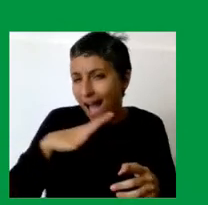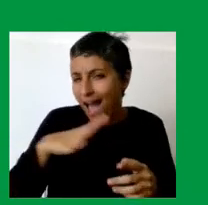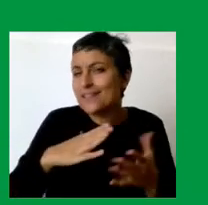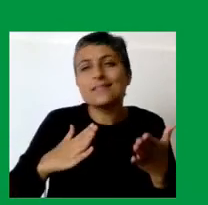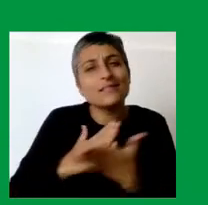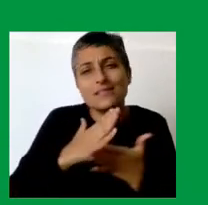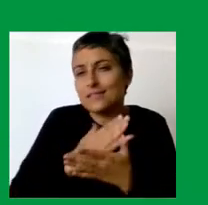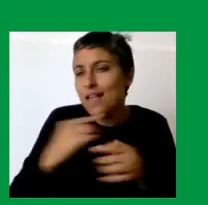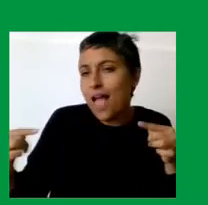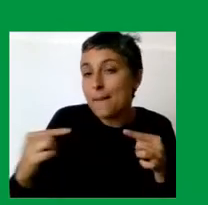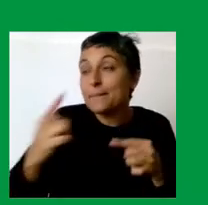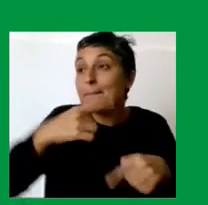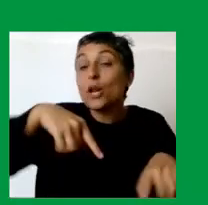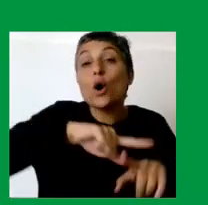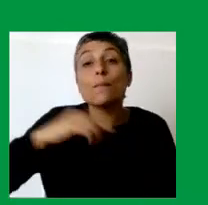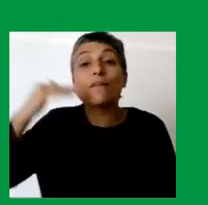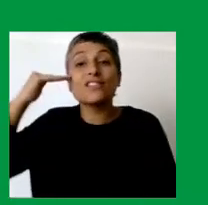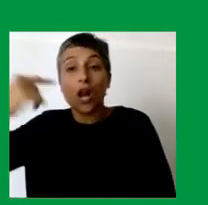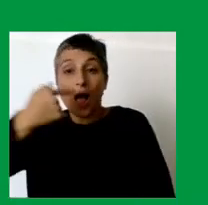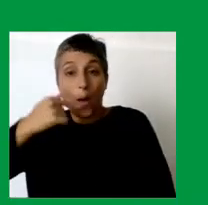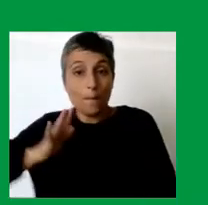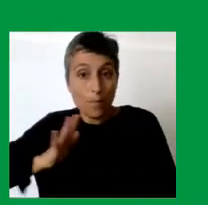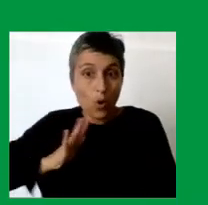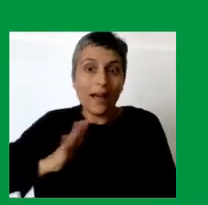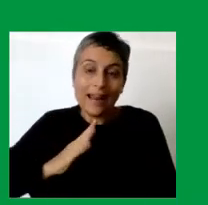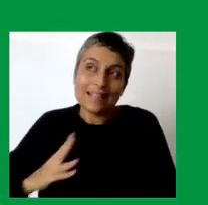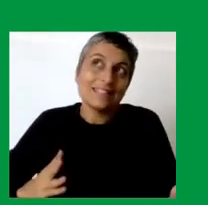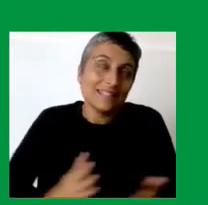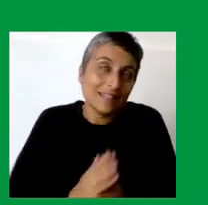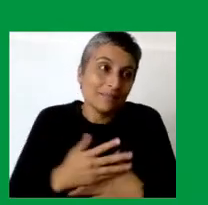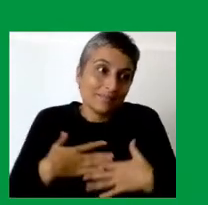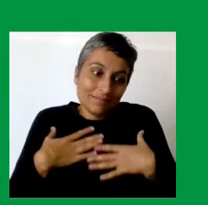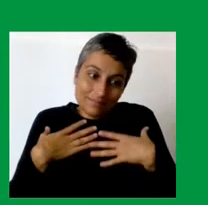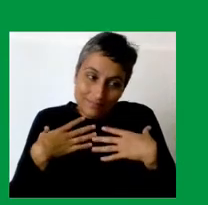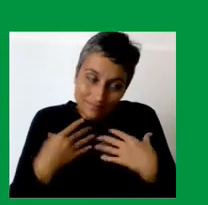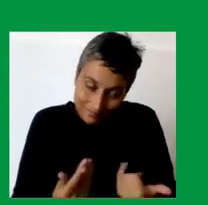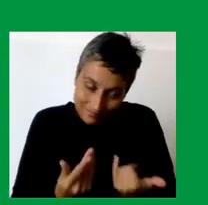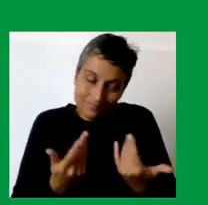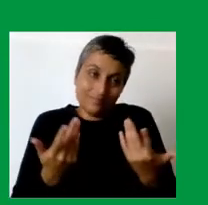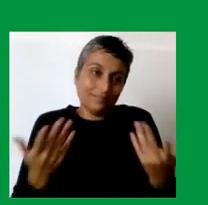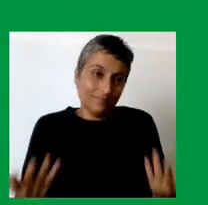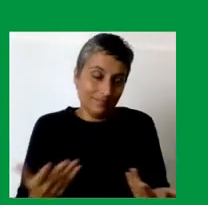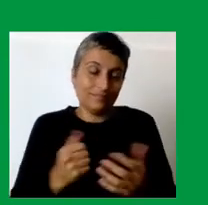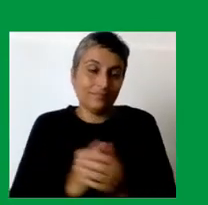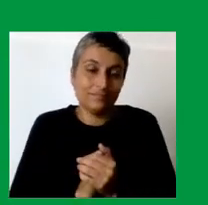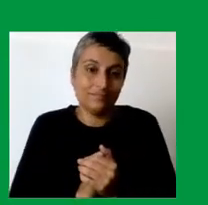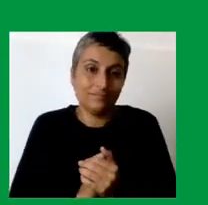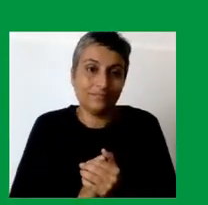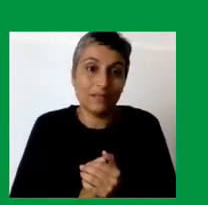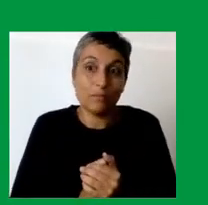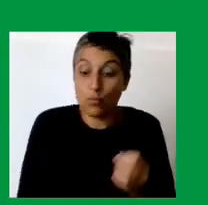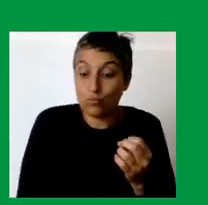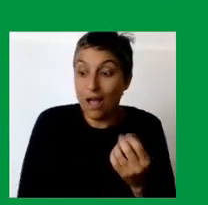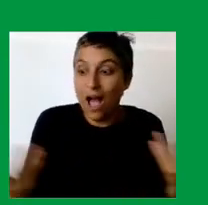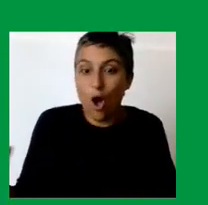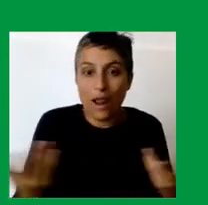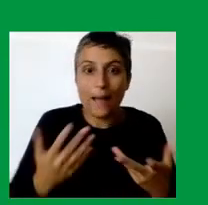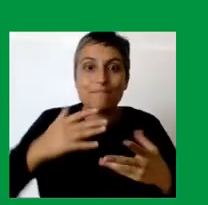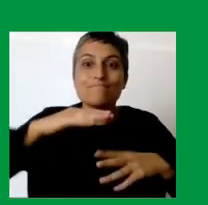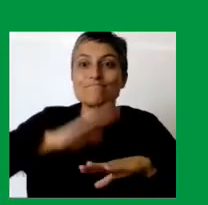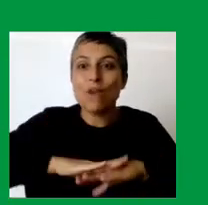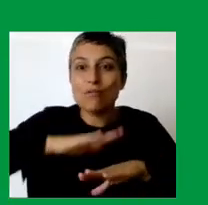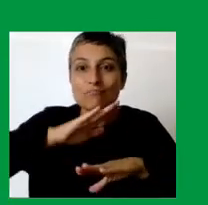y los docentes y las docentes las vivimos en carne propia, ¿no? aparecen estos momentos